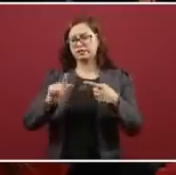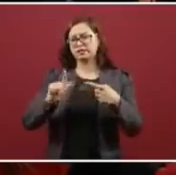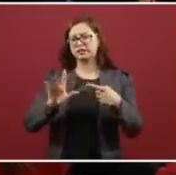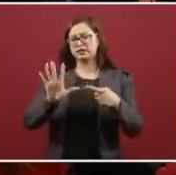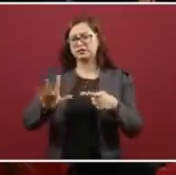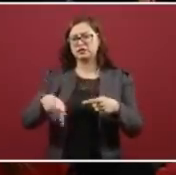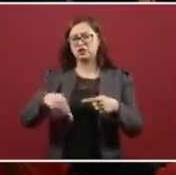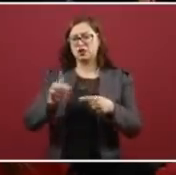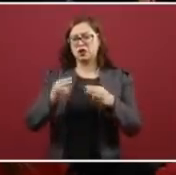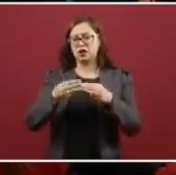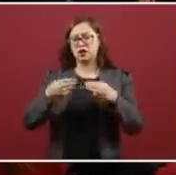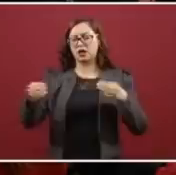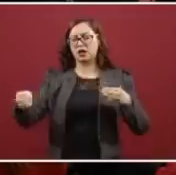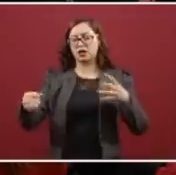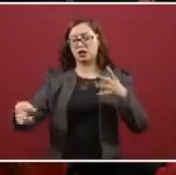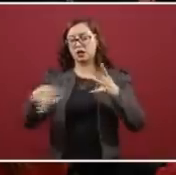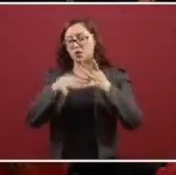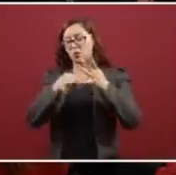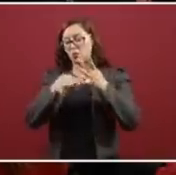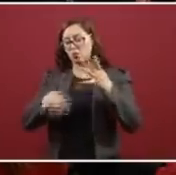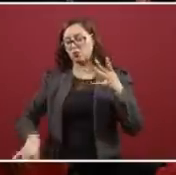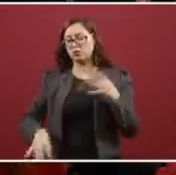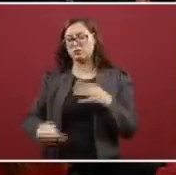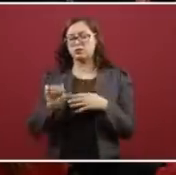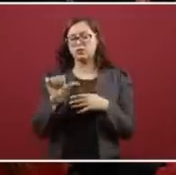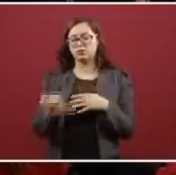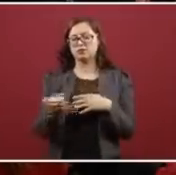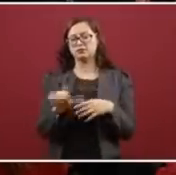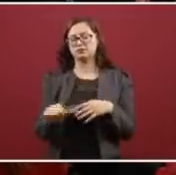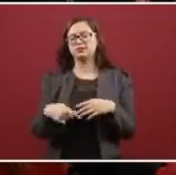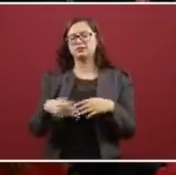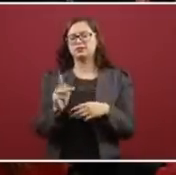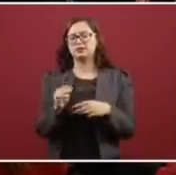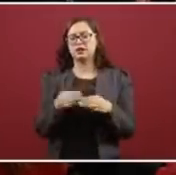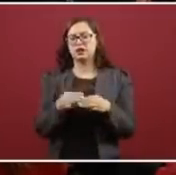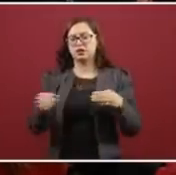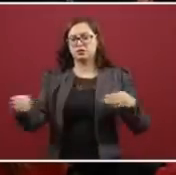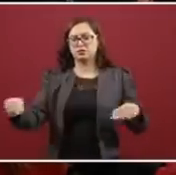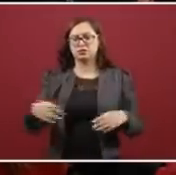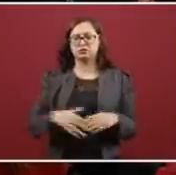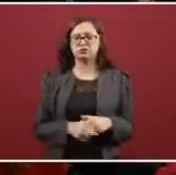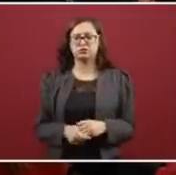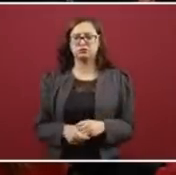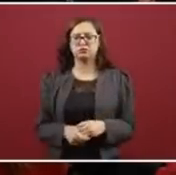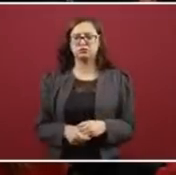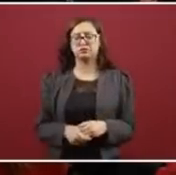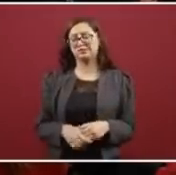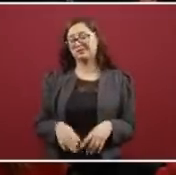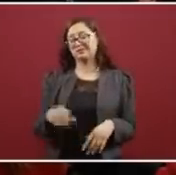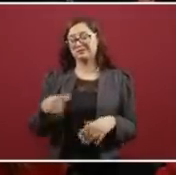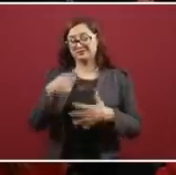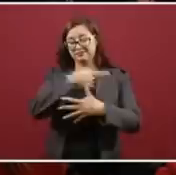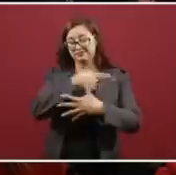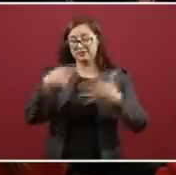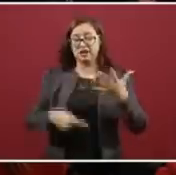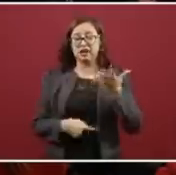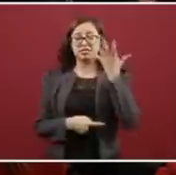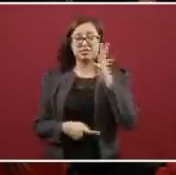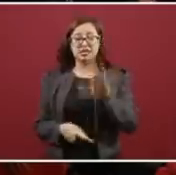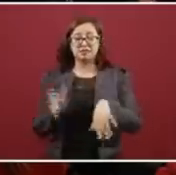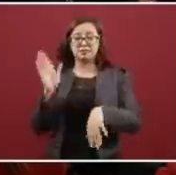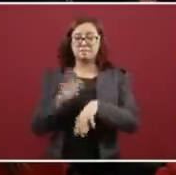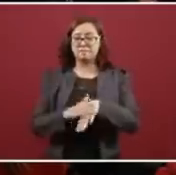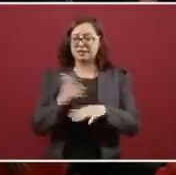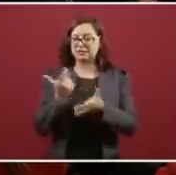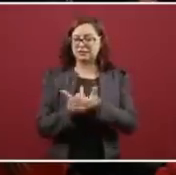en el que vemos de ocoyoacac es 16 kilómetros estos son los que venden más caro la gasolina